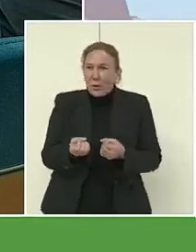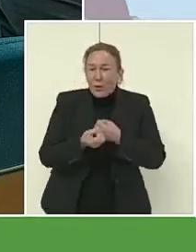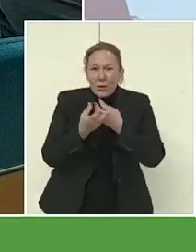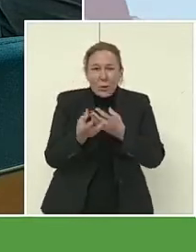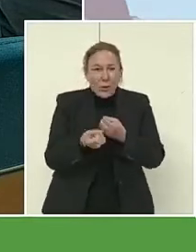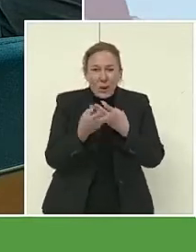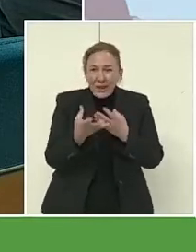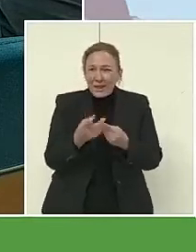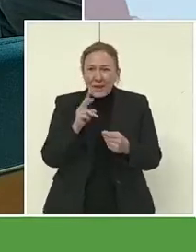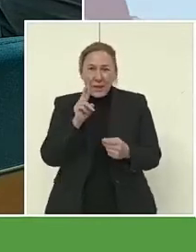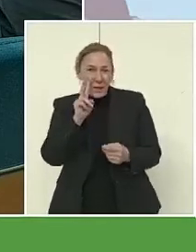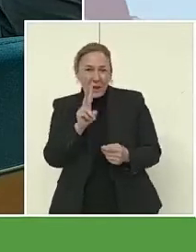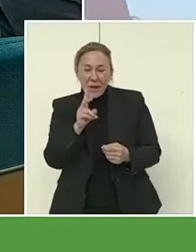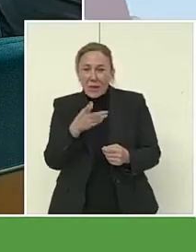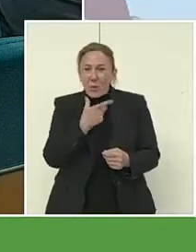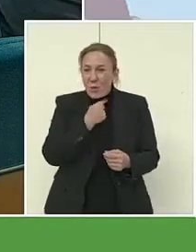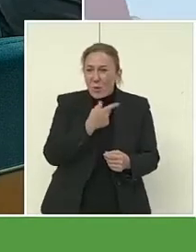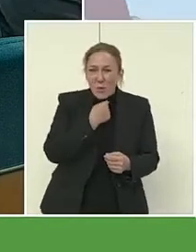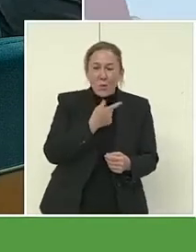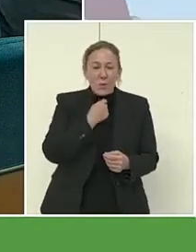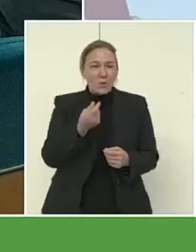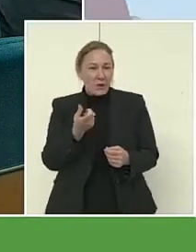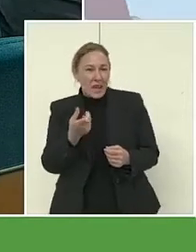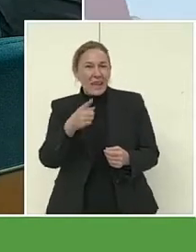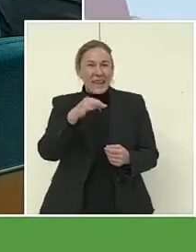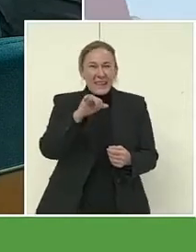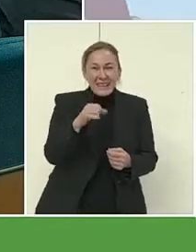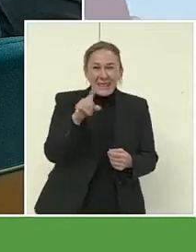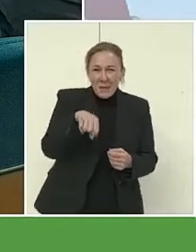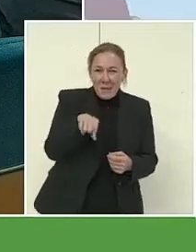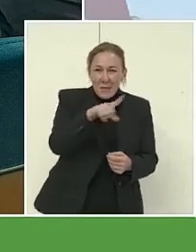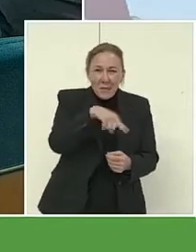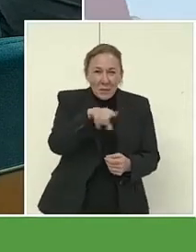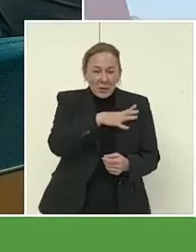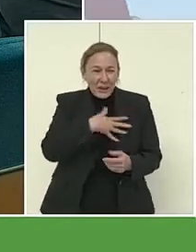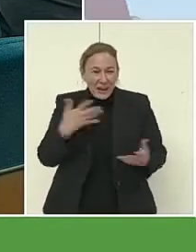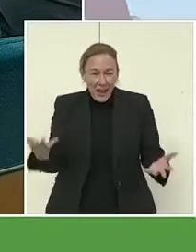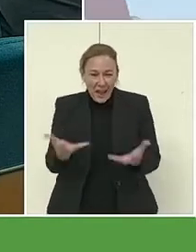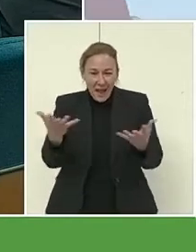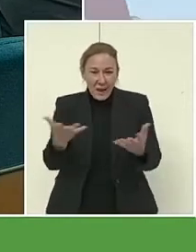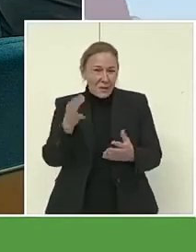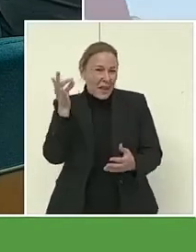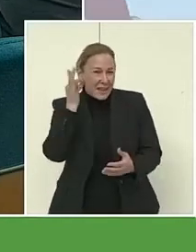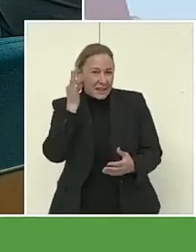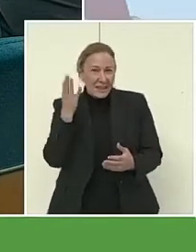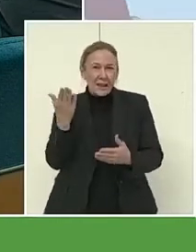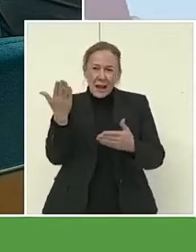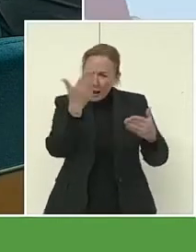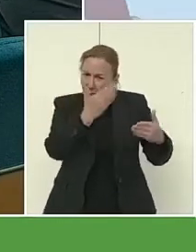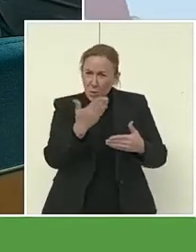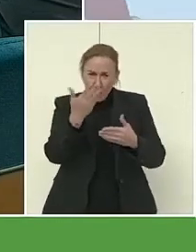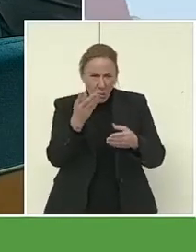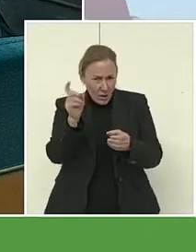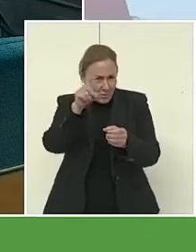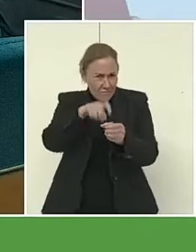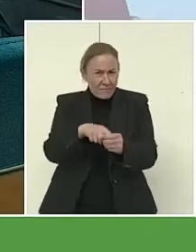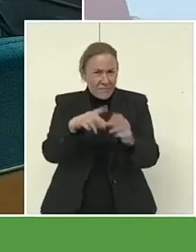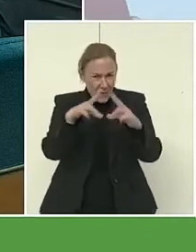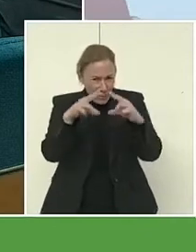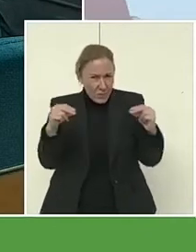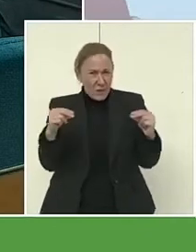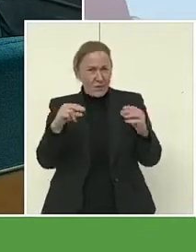qué os dedicáis y en animar a las chicas a que estudien estas carreras. A mí me gustaría que me